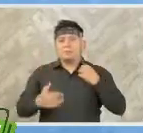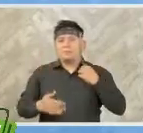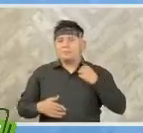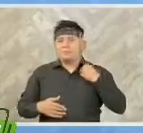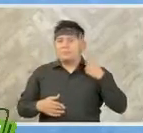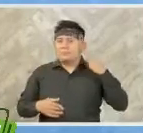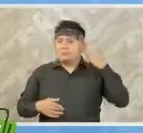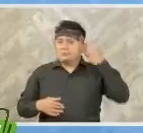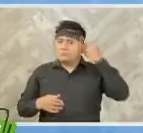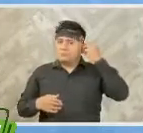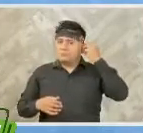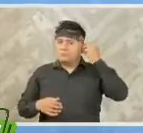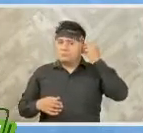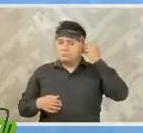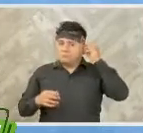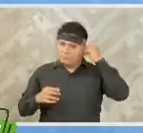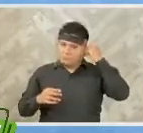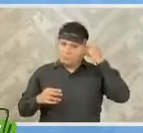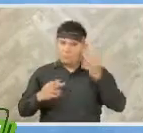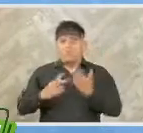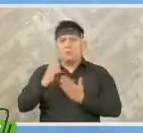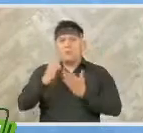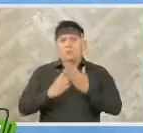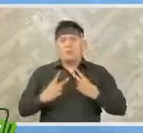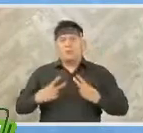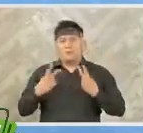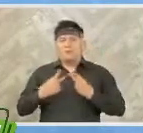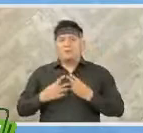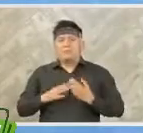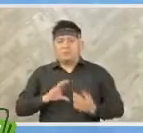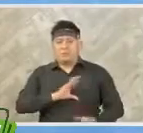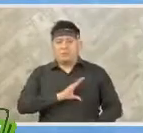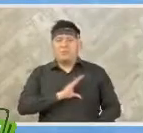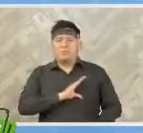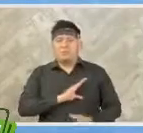mejora de su proyecto de vida. Tiene que ser la alcaldía